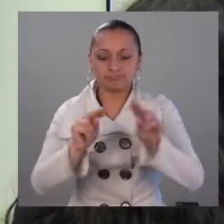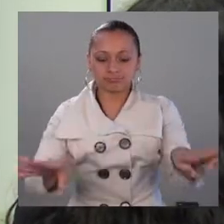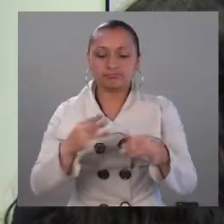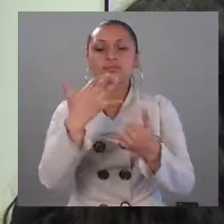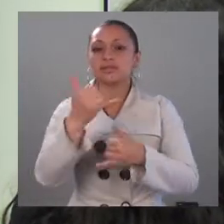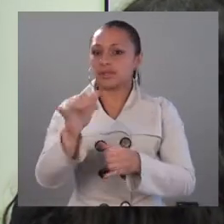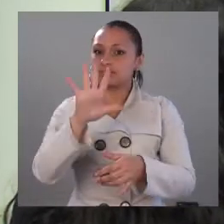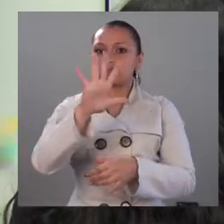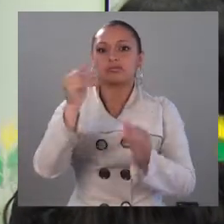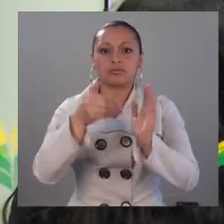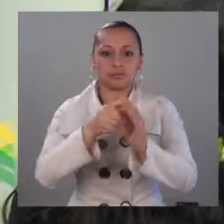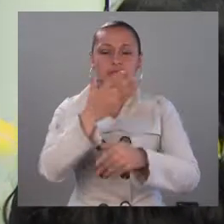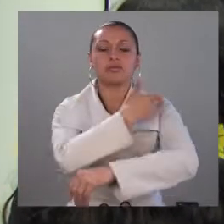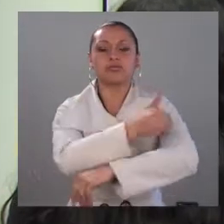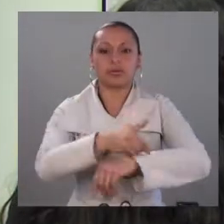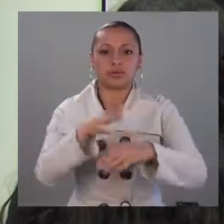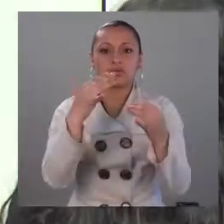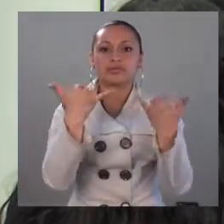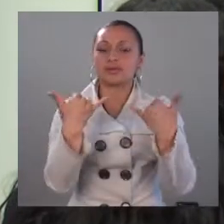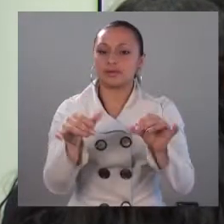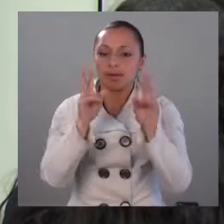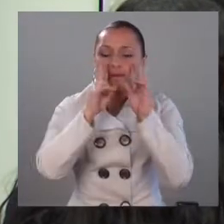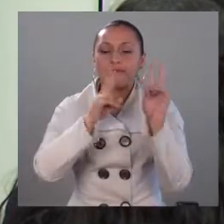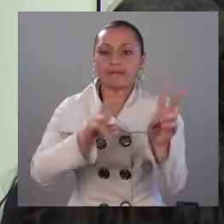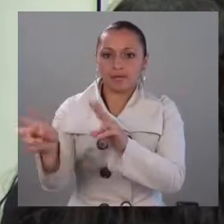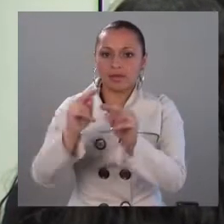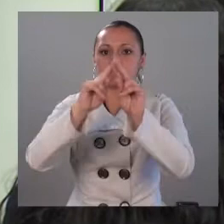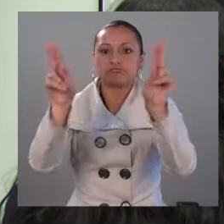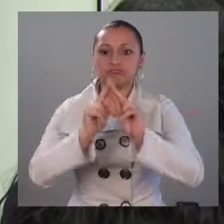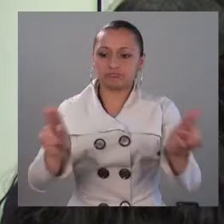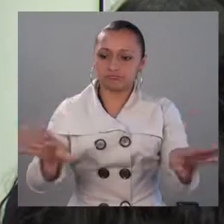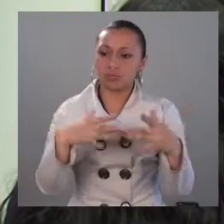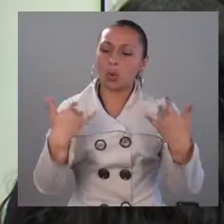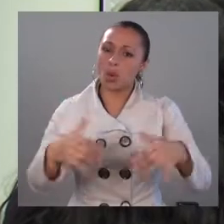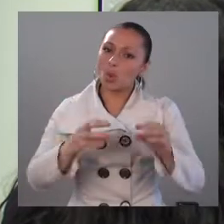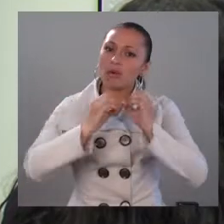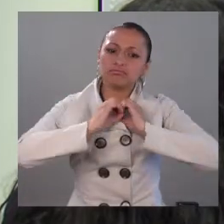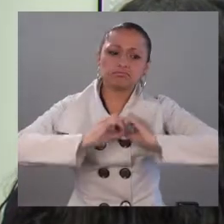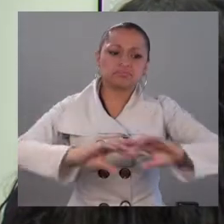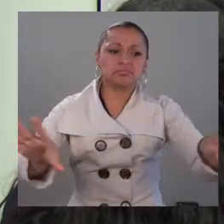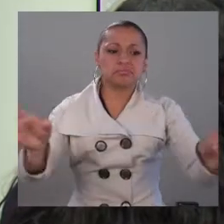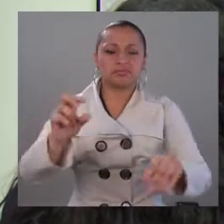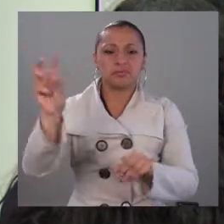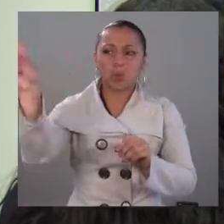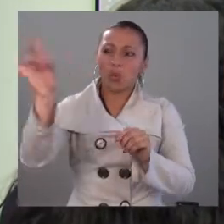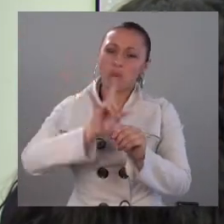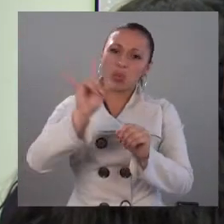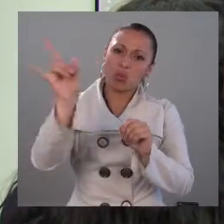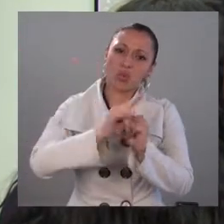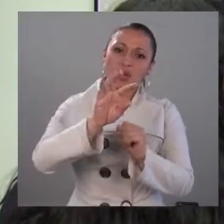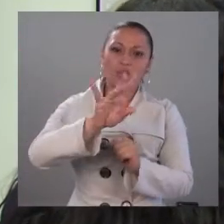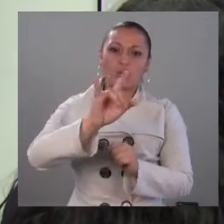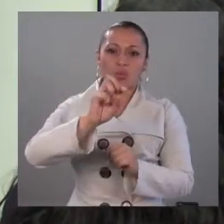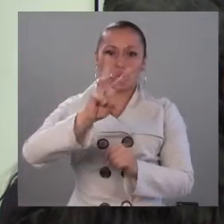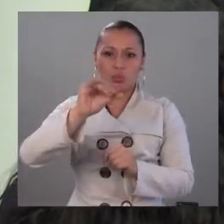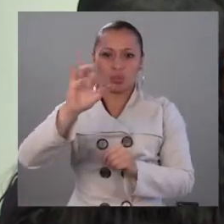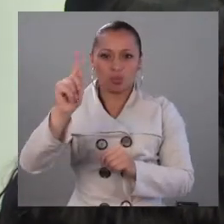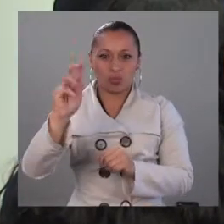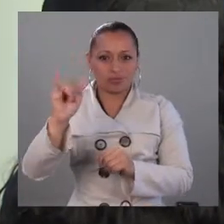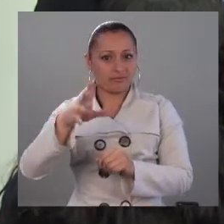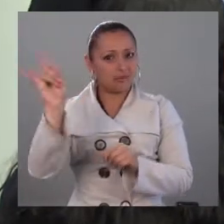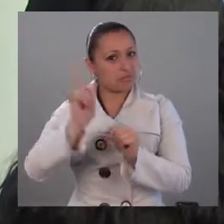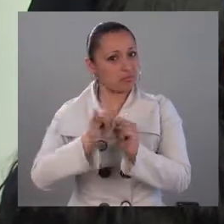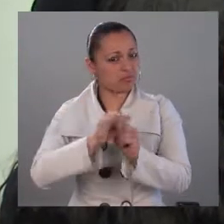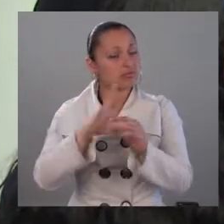mil millones y obvio y la grande en lo de llevar fibra óptica a los distintos. Eso va bien.